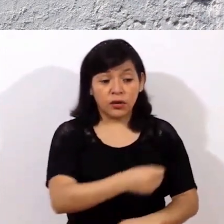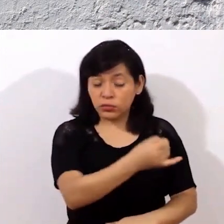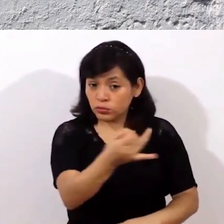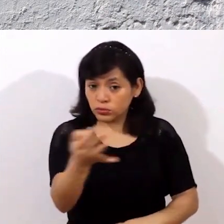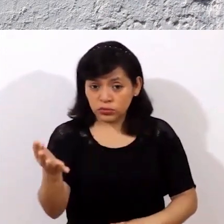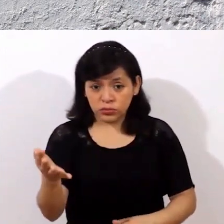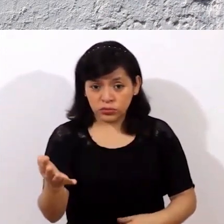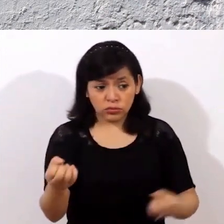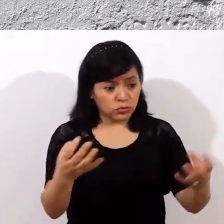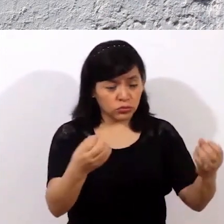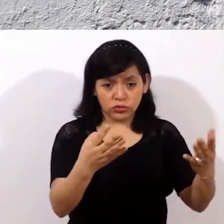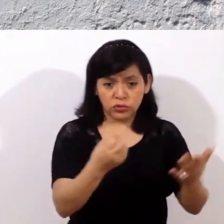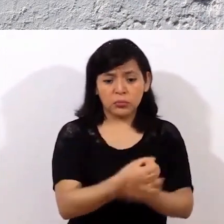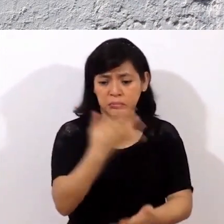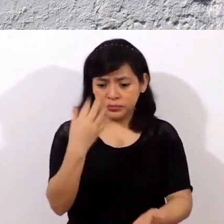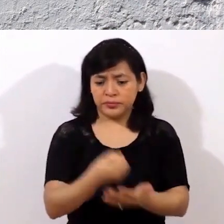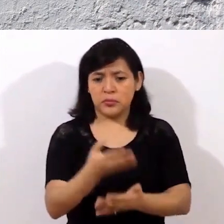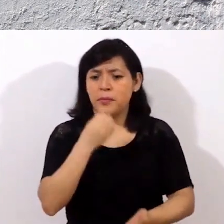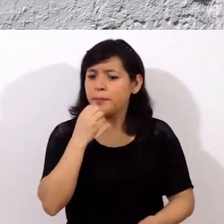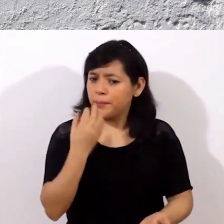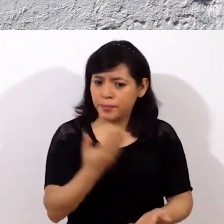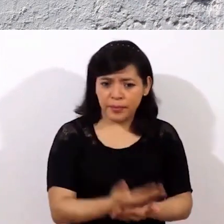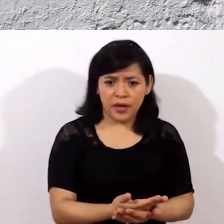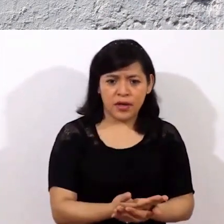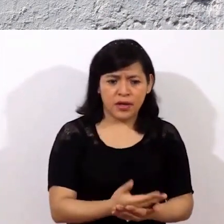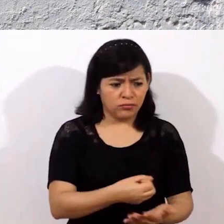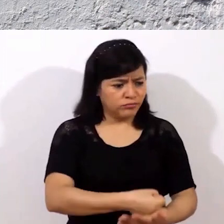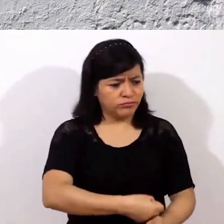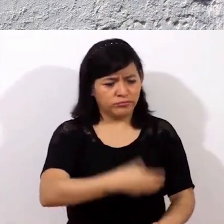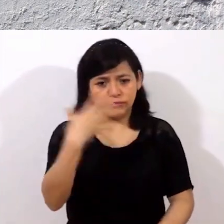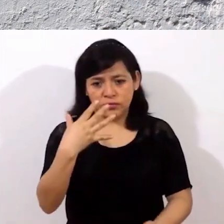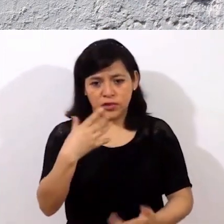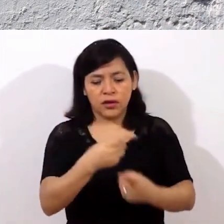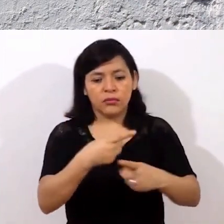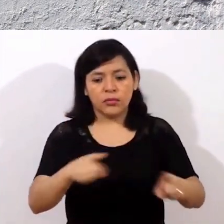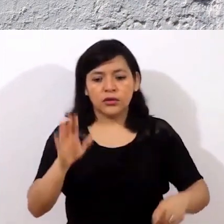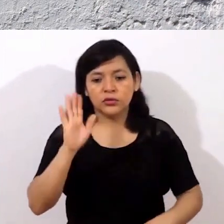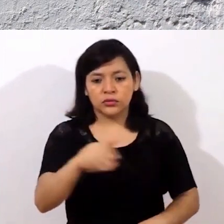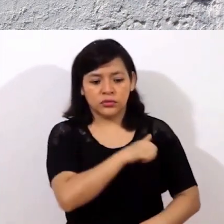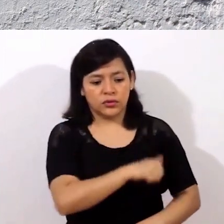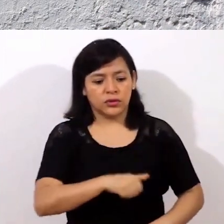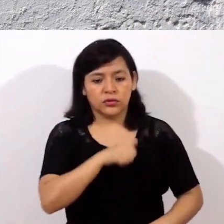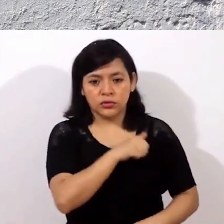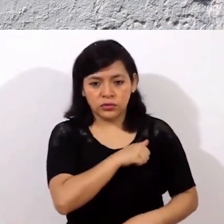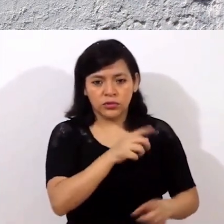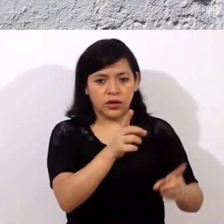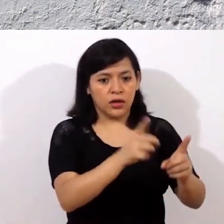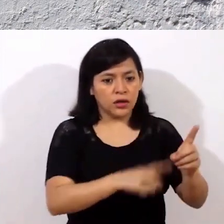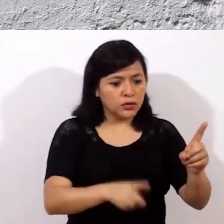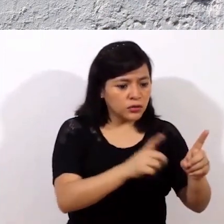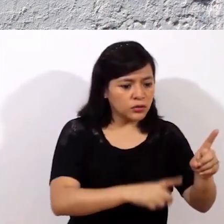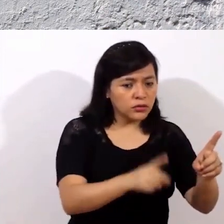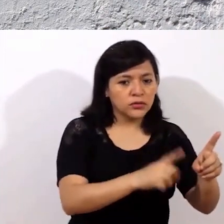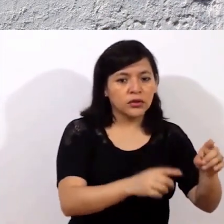algunos estaba cada vez, más presente. Pero la inmoralidad, la idolatría,